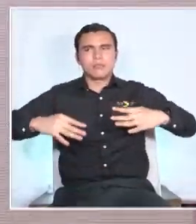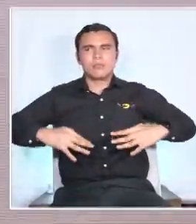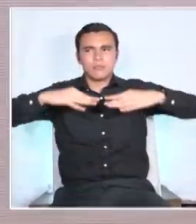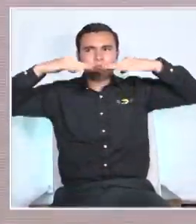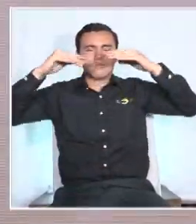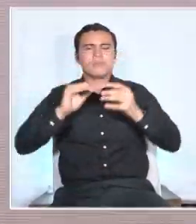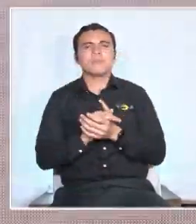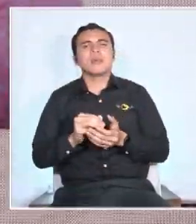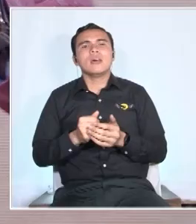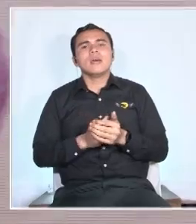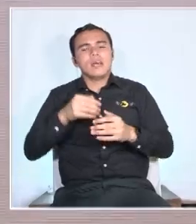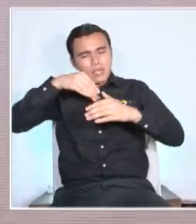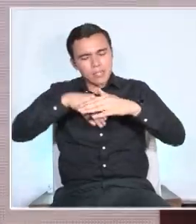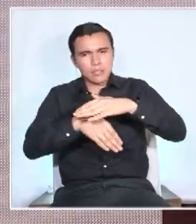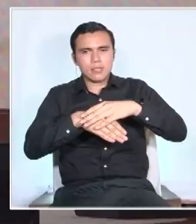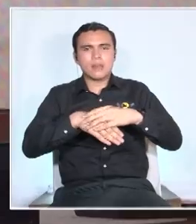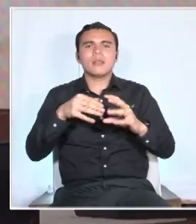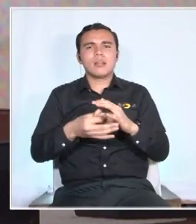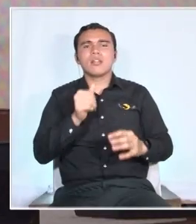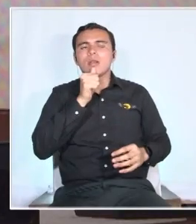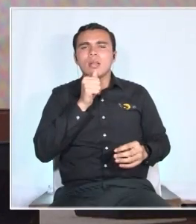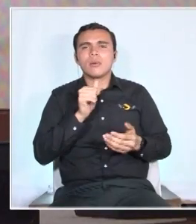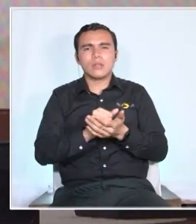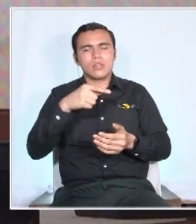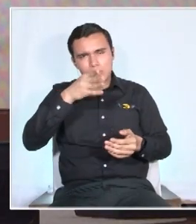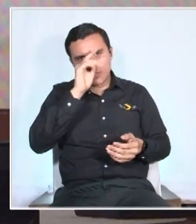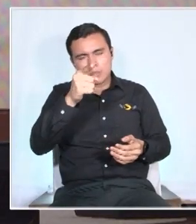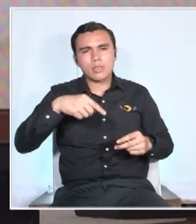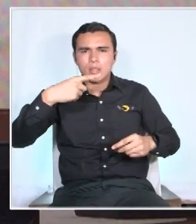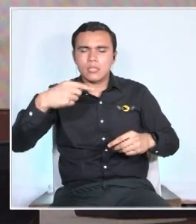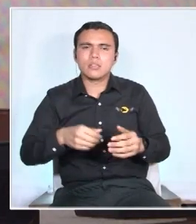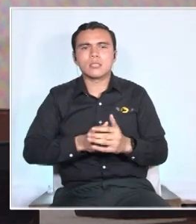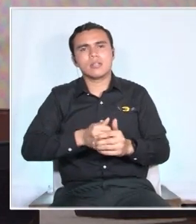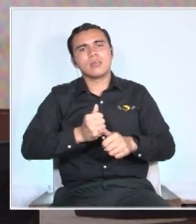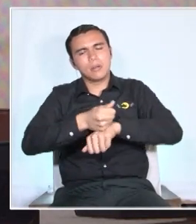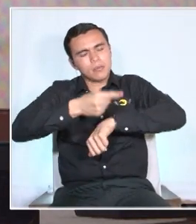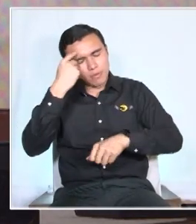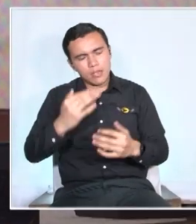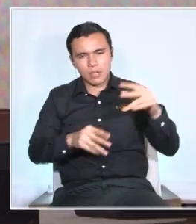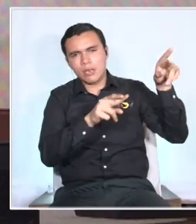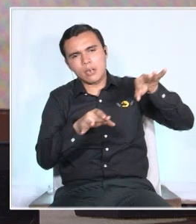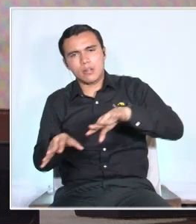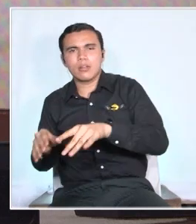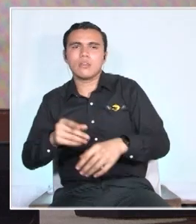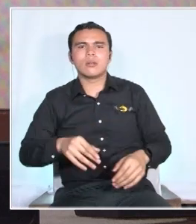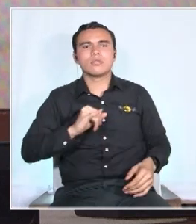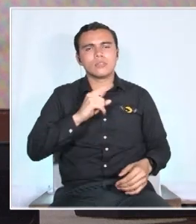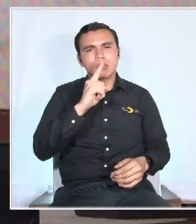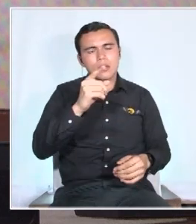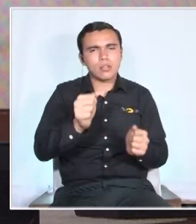vas a entrar por el agua. Aleluya. Pero Dios te dice: aunque pases por los ríos, aunque pases por las aguas, yo